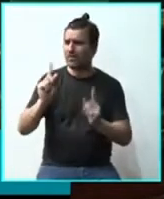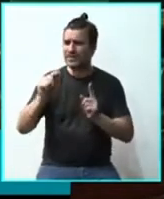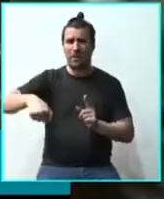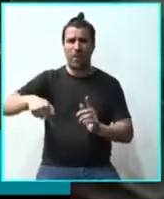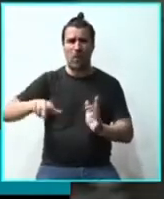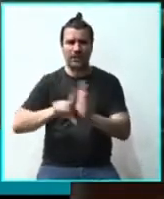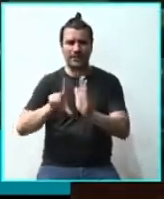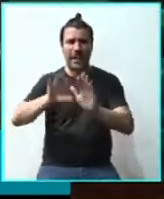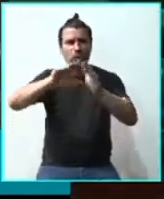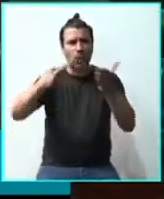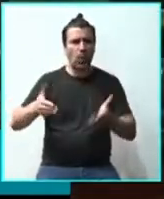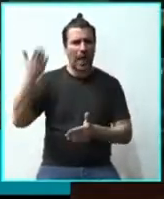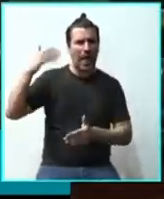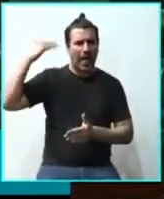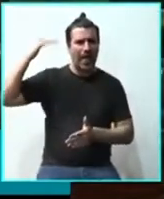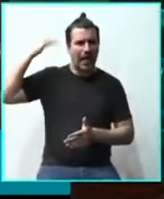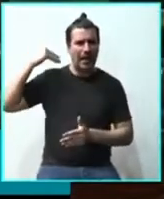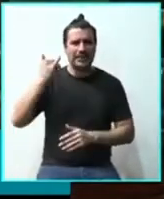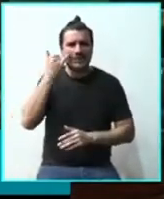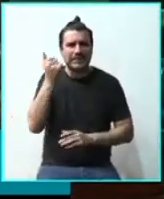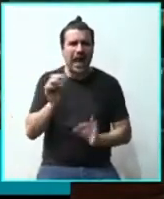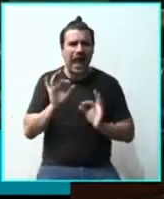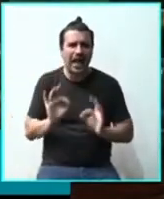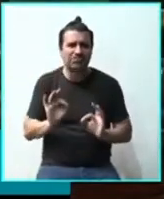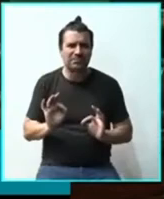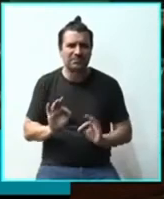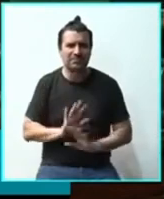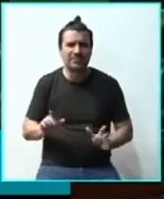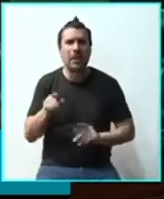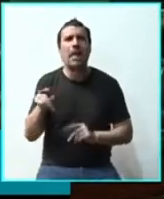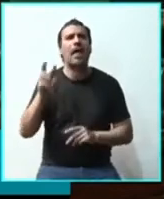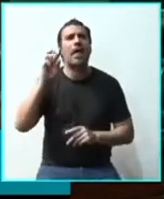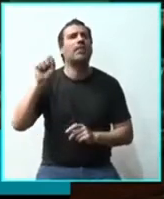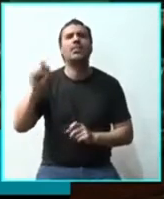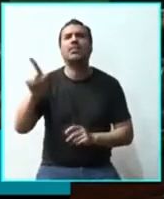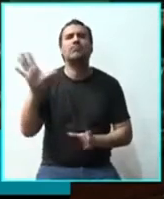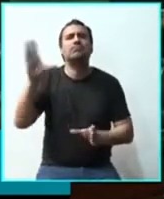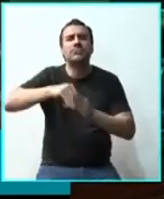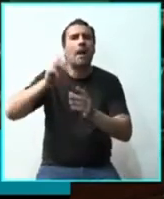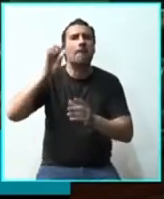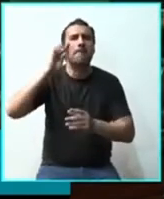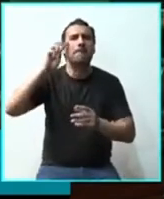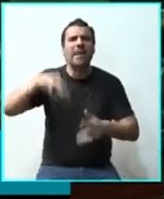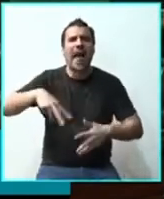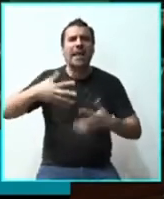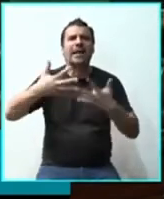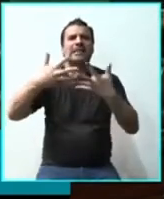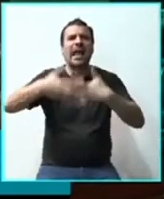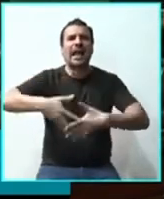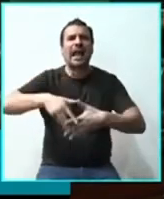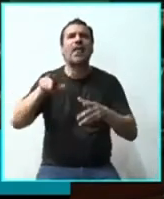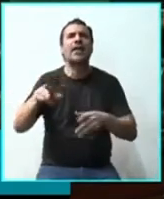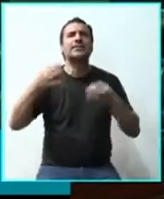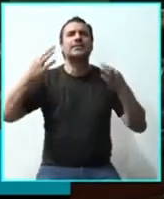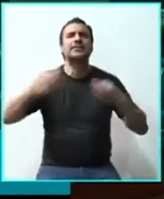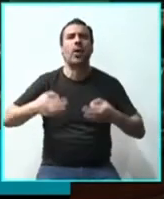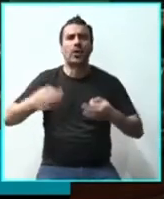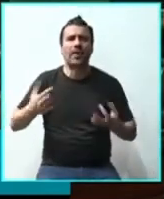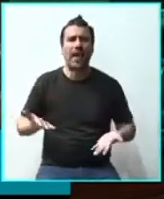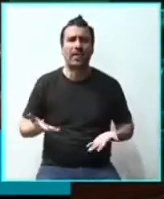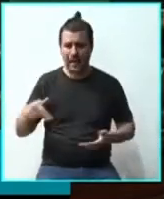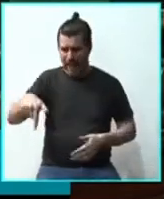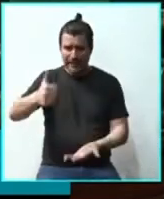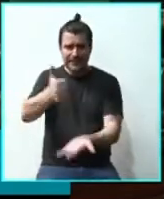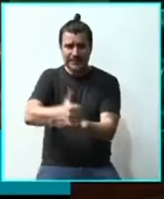ley que contempla el plan integral de seguridad. Por acá está el exministro,